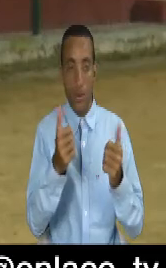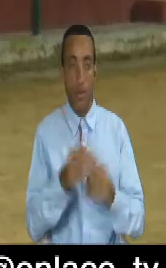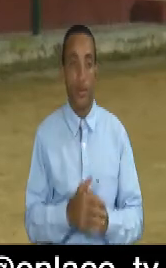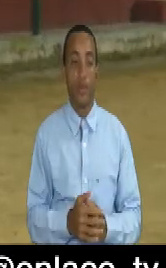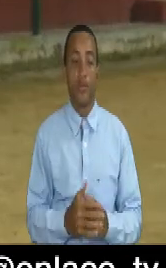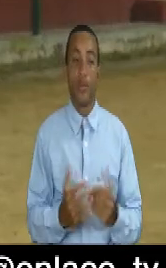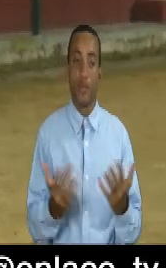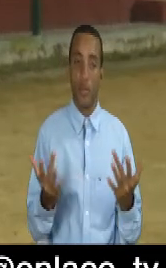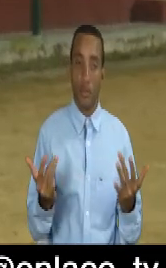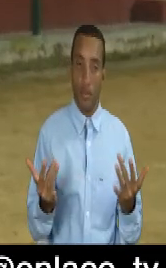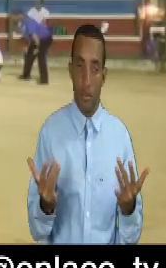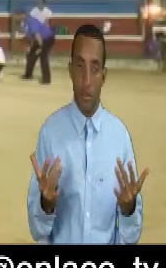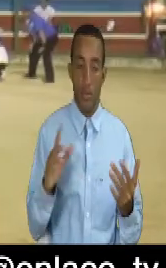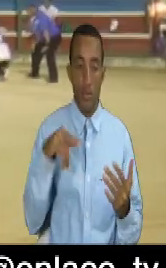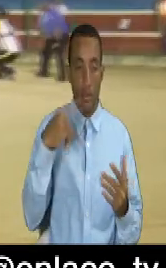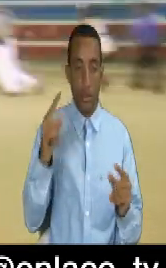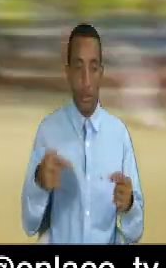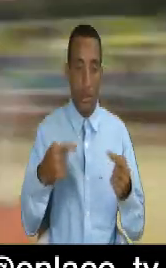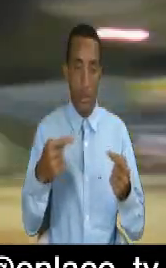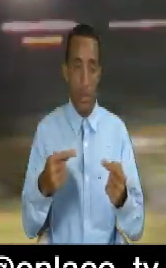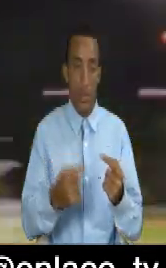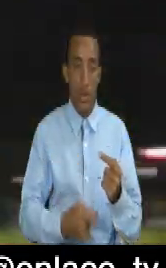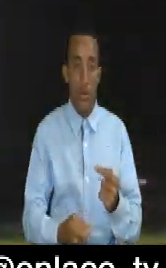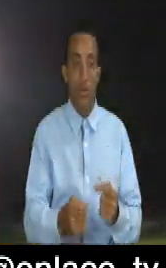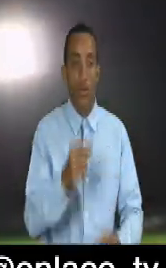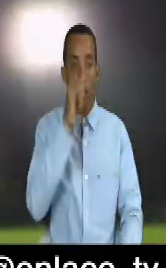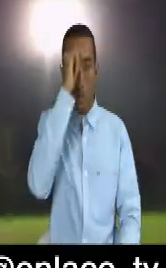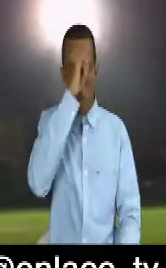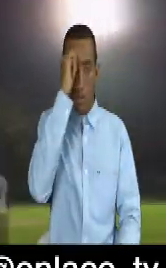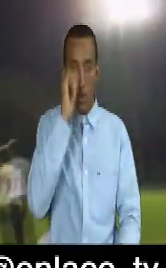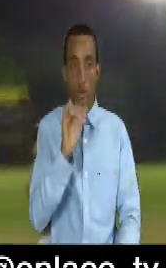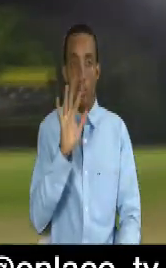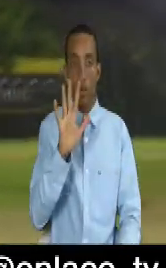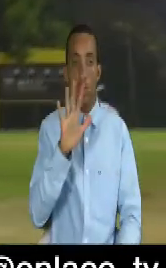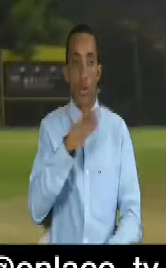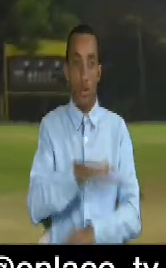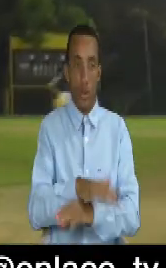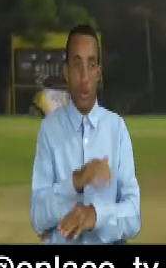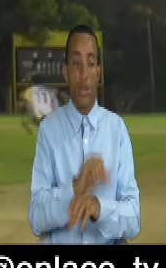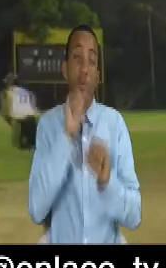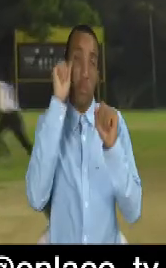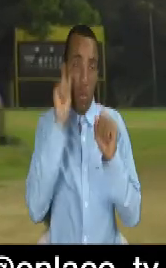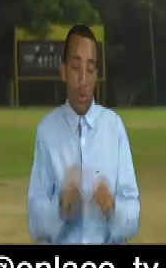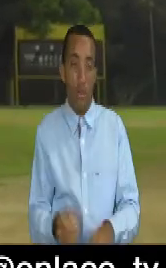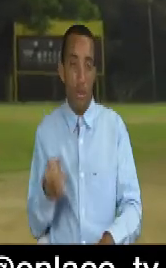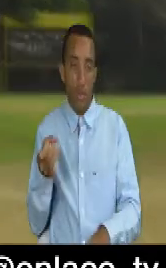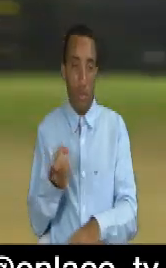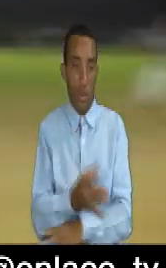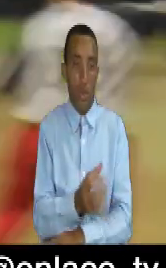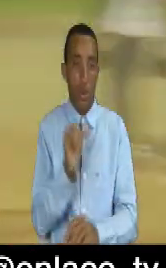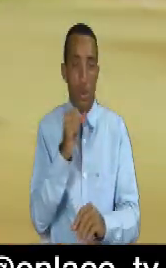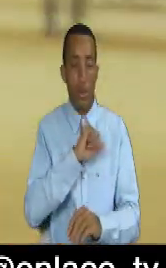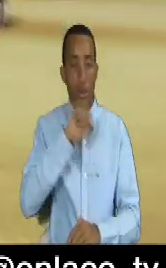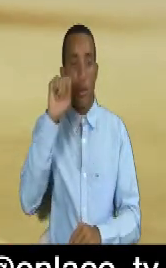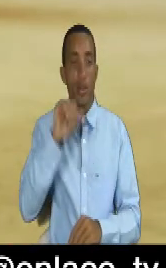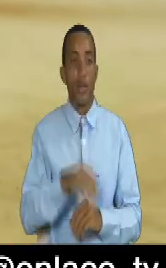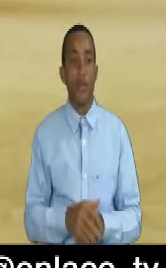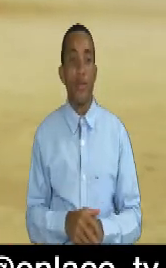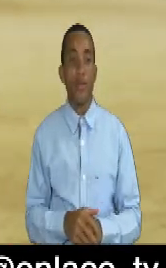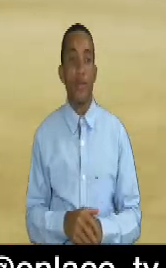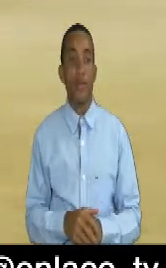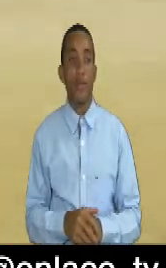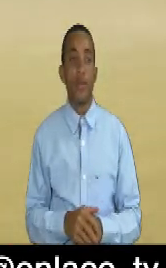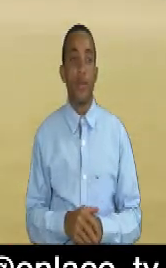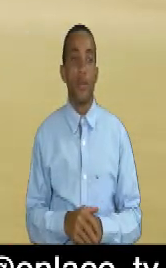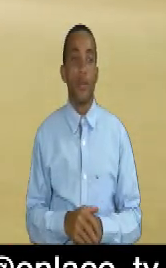que el próximo partido, que es el domingo a las 5 de la tarde, podamos ganarlo y seguir en los primeros puestos del campeonato.